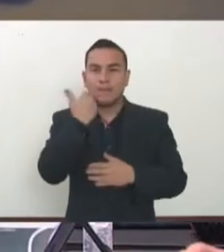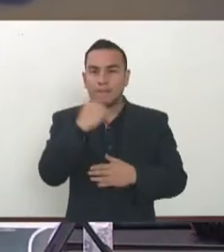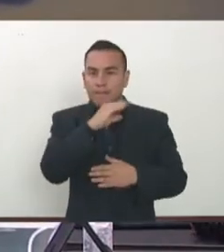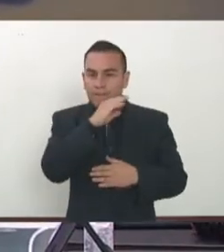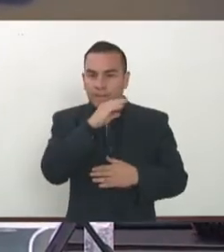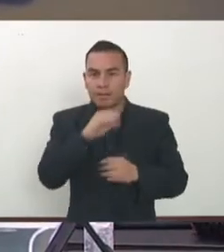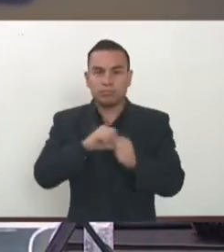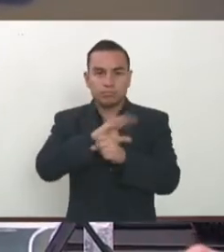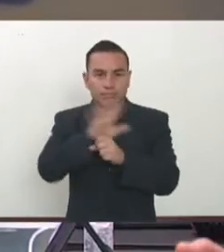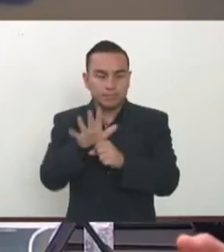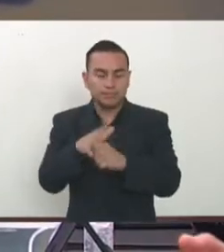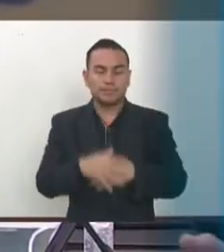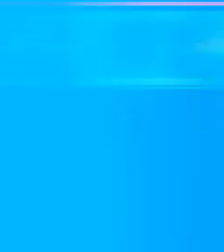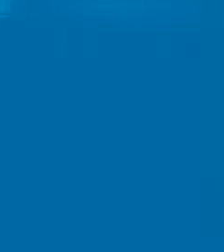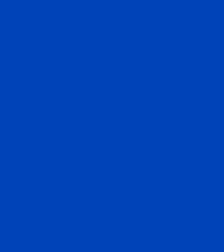intereses.